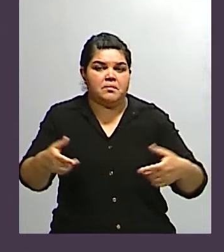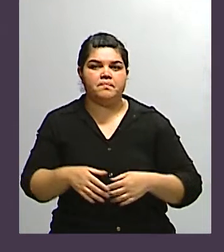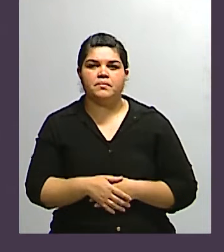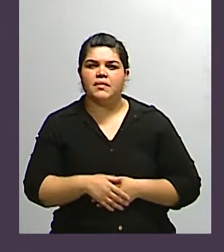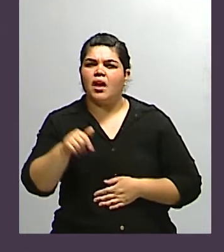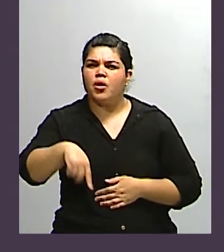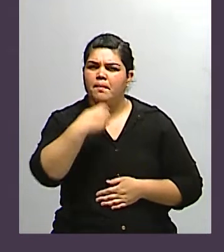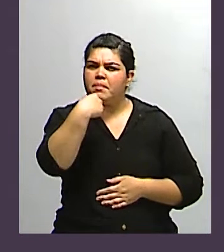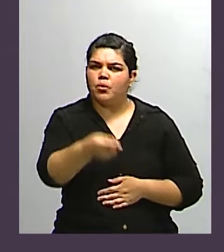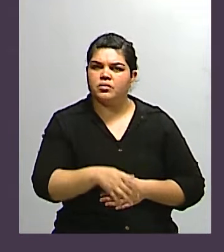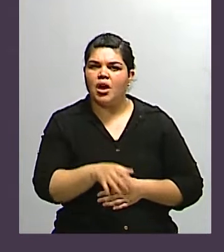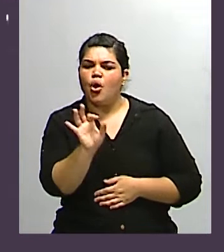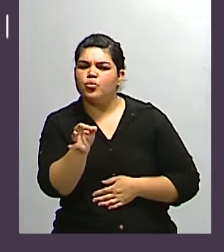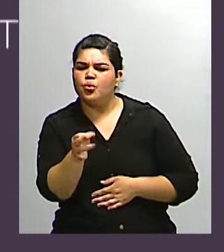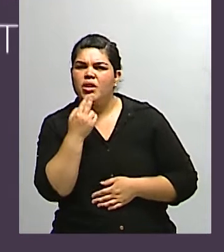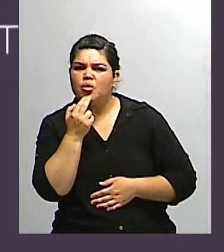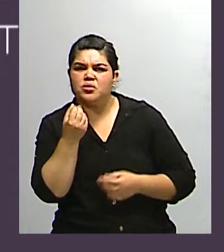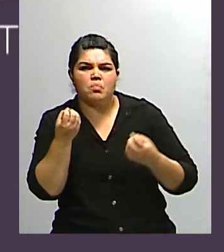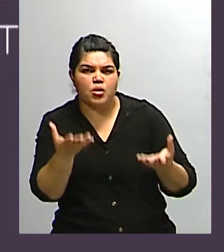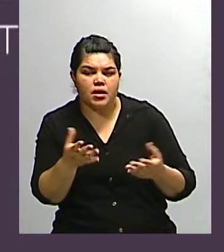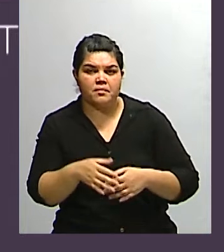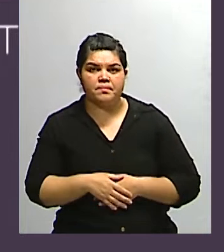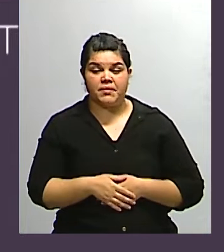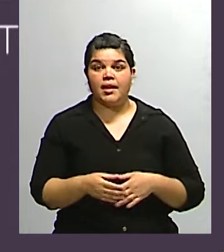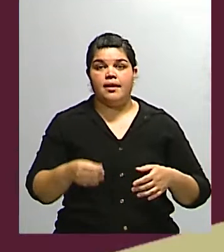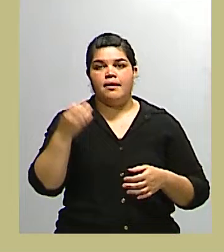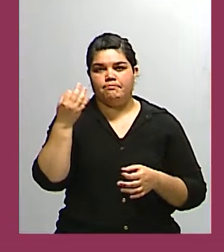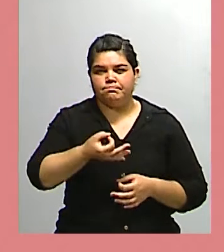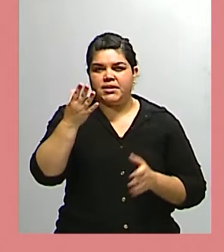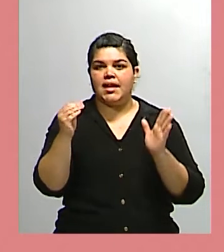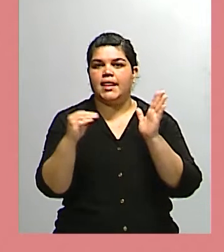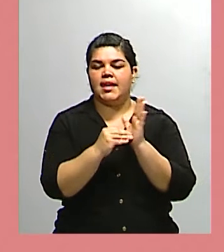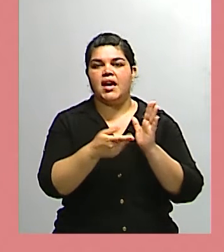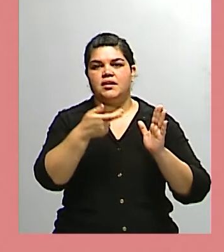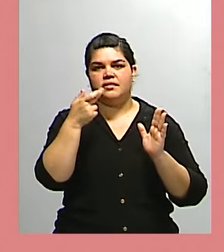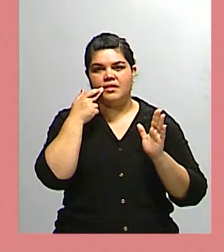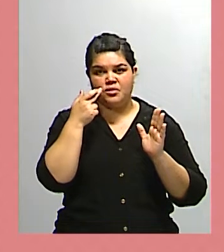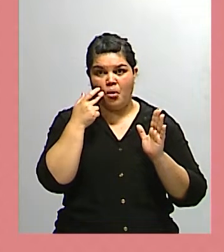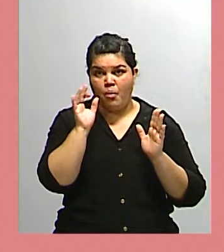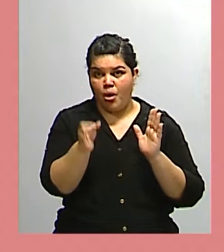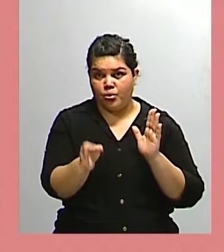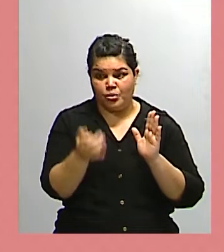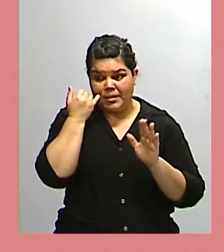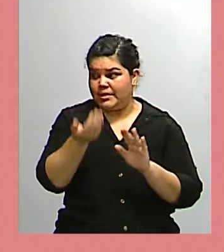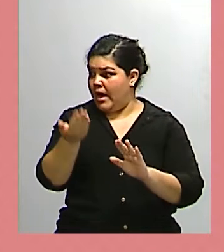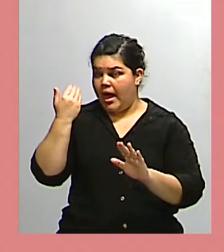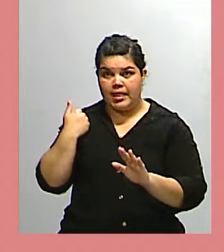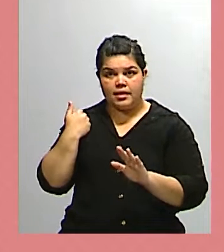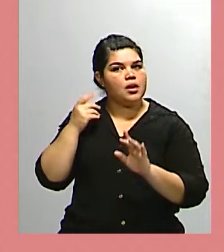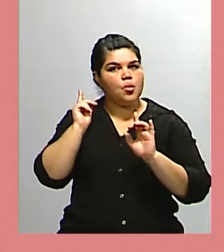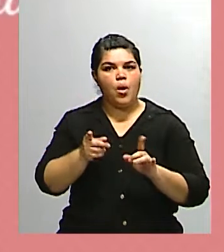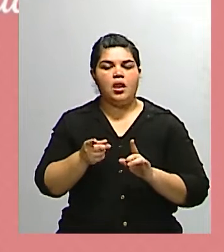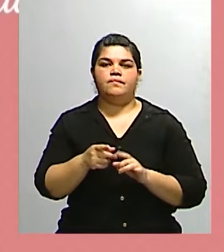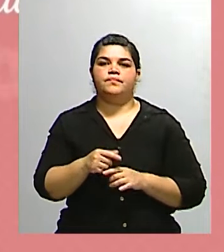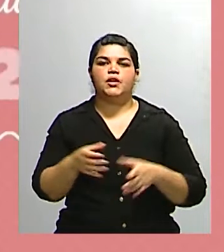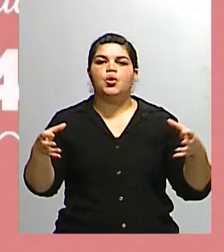el Día Mundial del Cáncer de Mama se conmemora oficialmente el 19 de octubre, que ya pasó, la Organización Mundial de la Salud optó por declarar